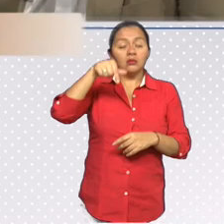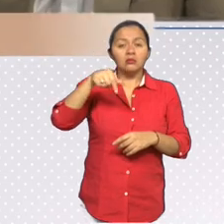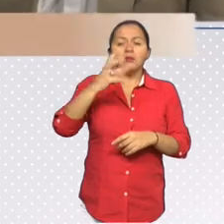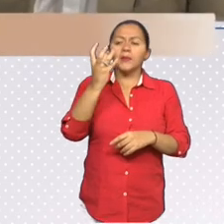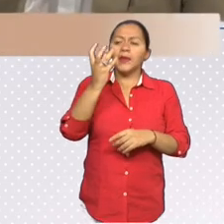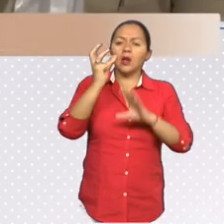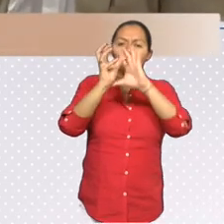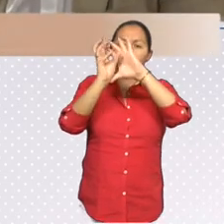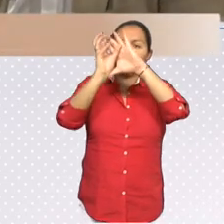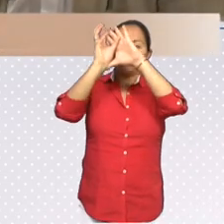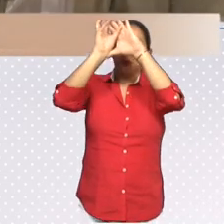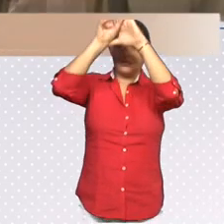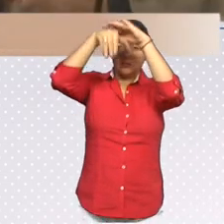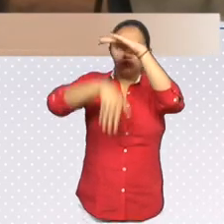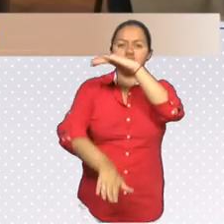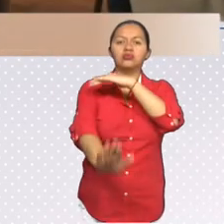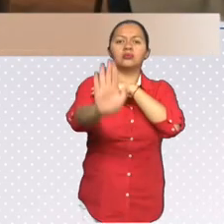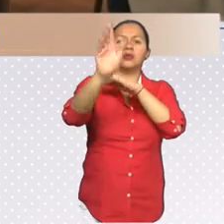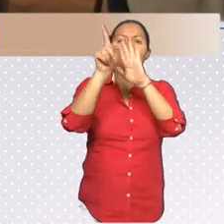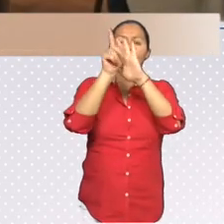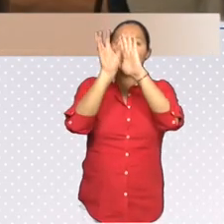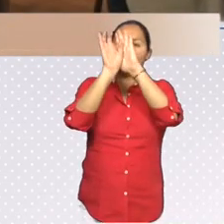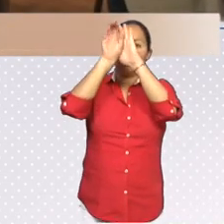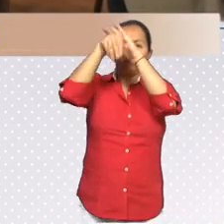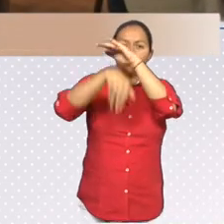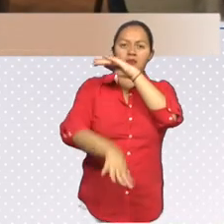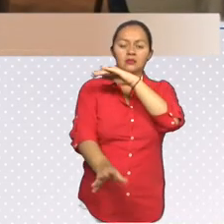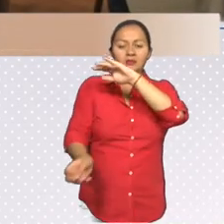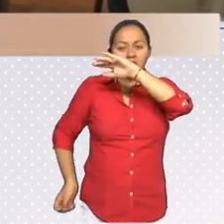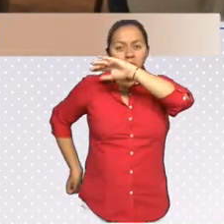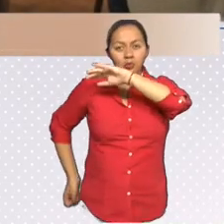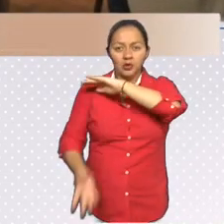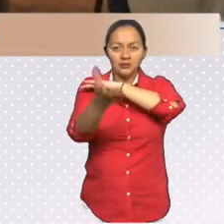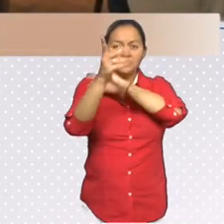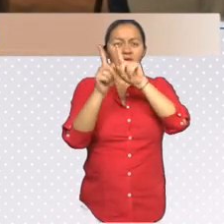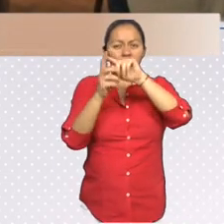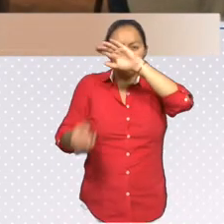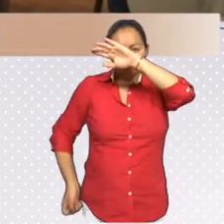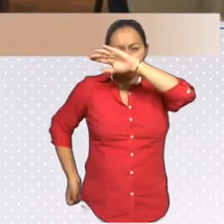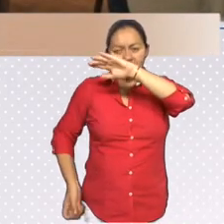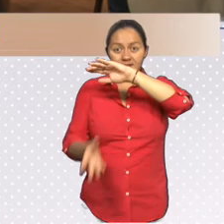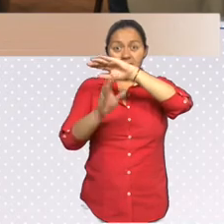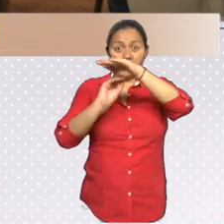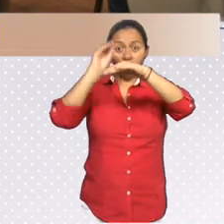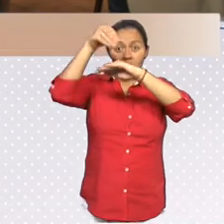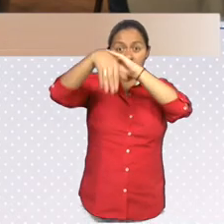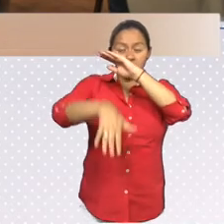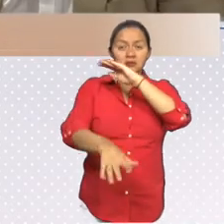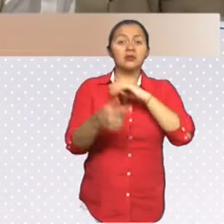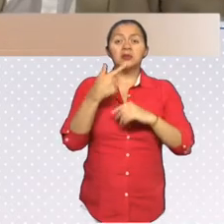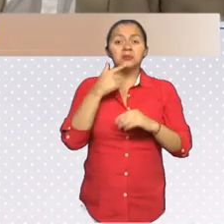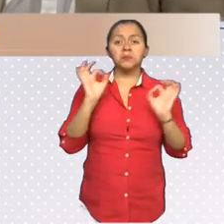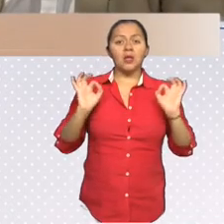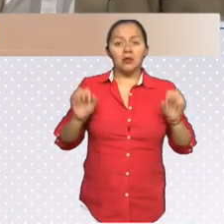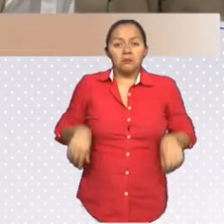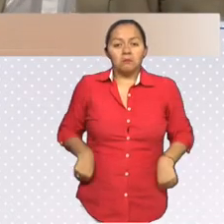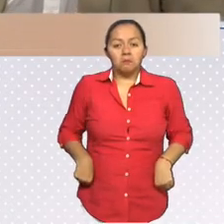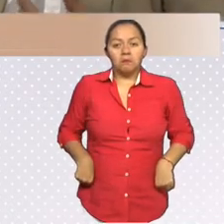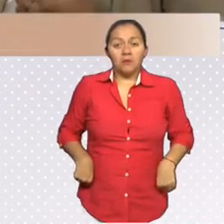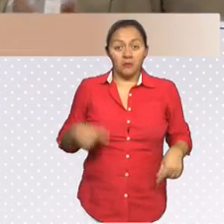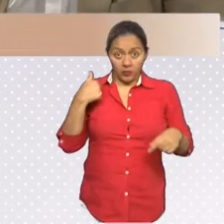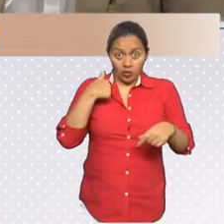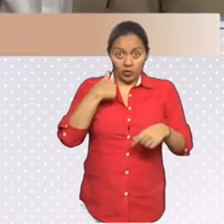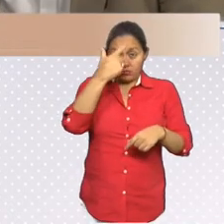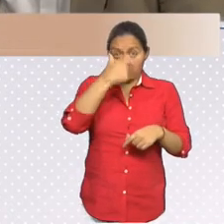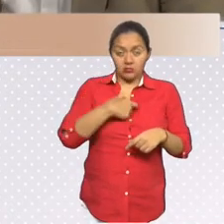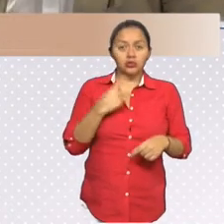pelotita que juegan en un terreno como que estás jugando bolichas, lo que decíamos nosotros de pequeño. Yeah. Pero ellos en muchos casos no mueven ni sus brazos. Es decir,